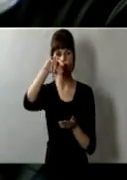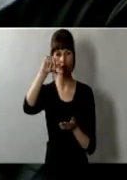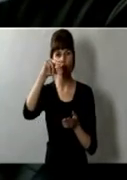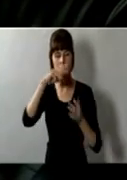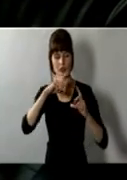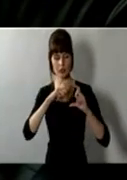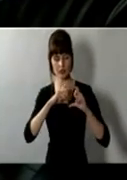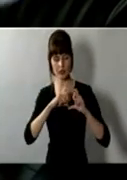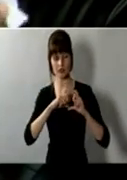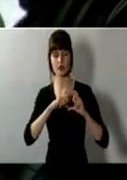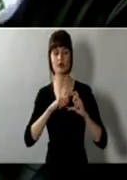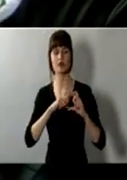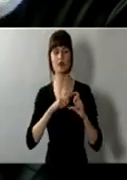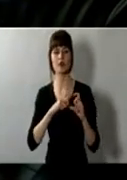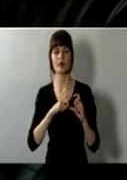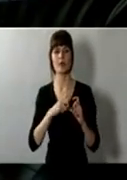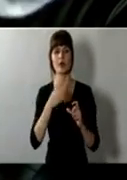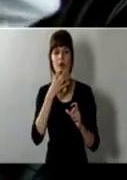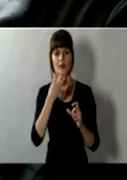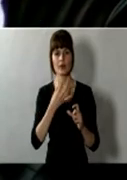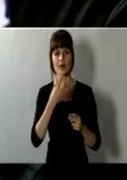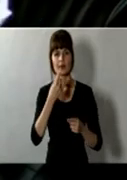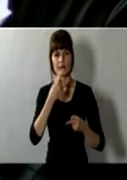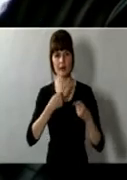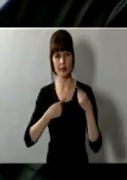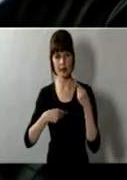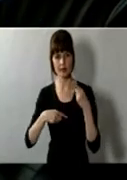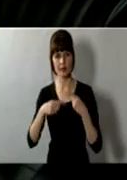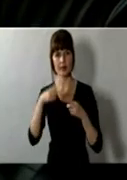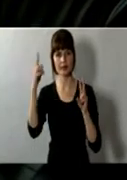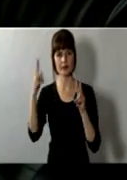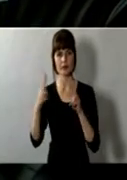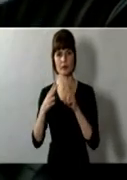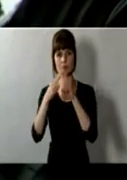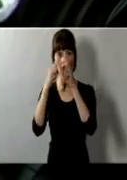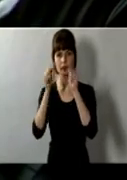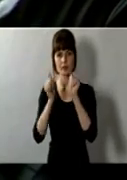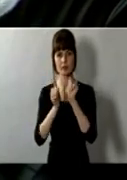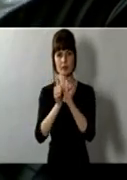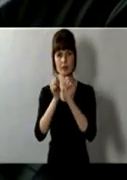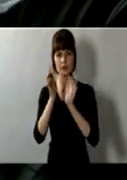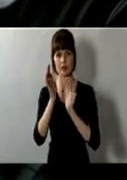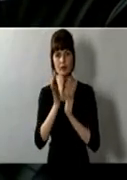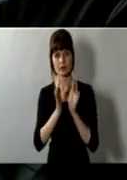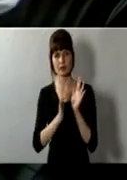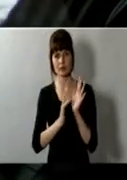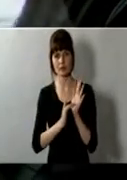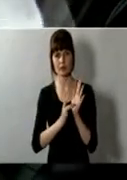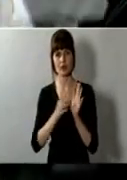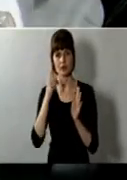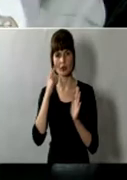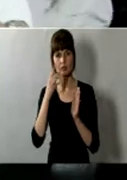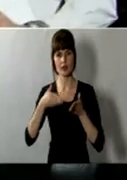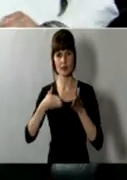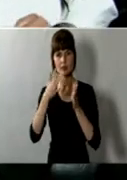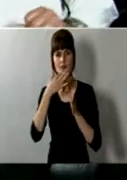Espíritu Padre Para que se puedan convertir Para que se puedan Allegar a Jesucristo Para que puedan conocer El camino La verdad Y la